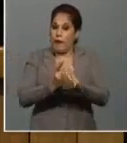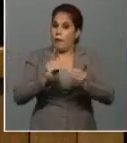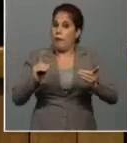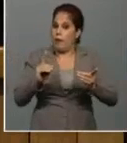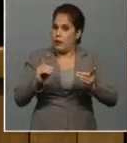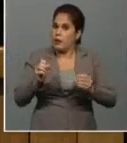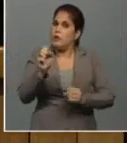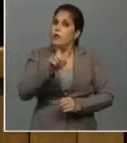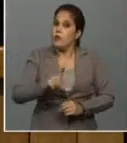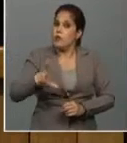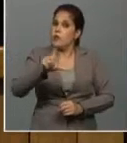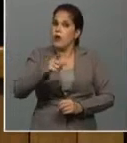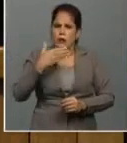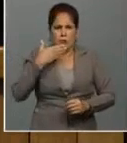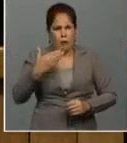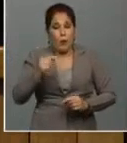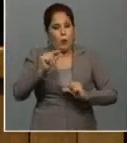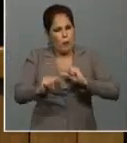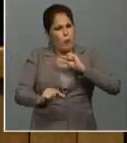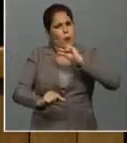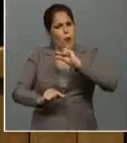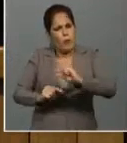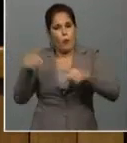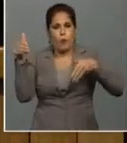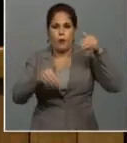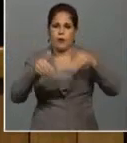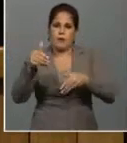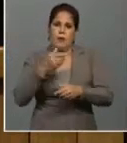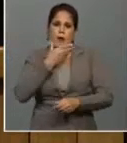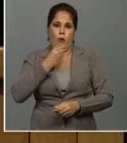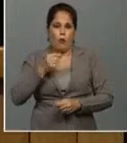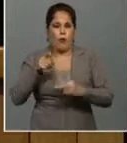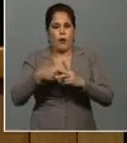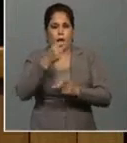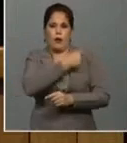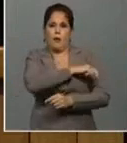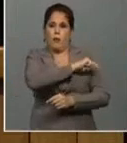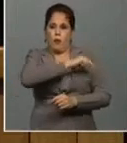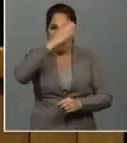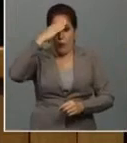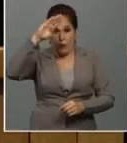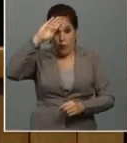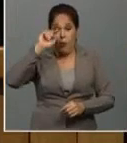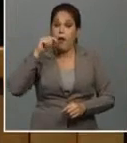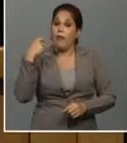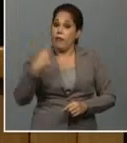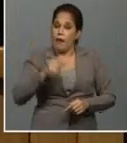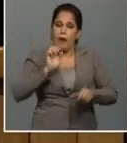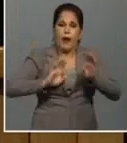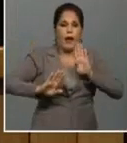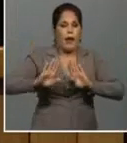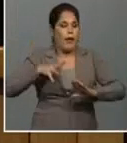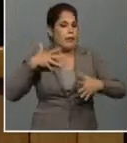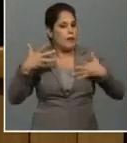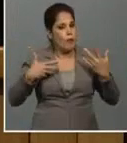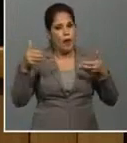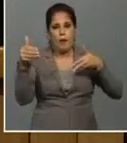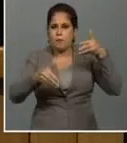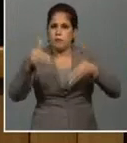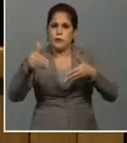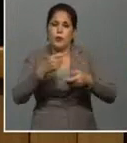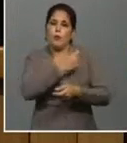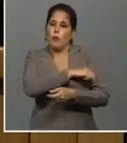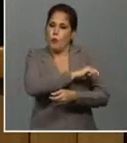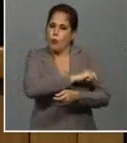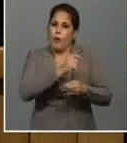es más socialista en la medida en que es más participativa nos corresponde entonces estimular la participación popular